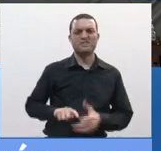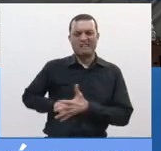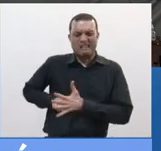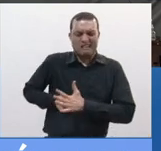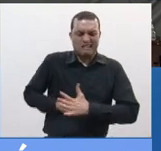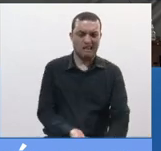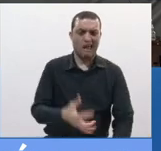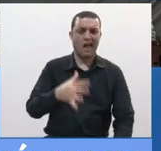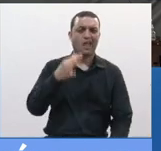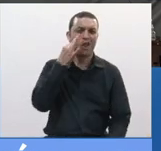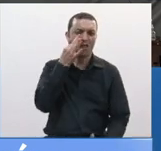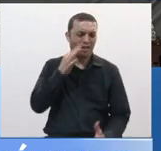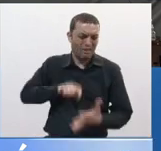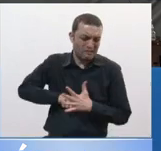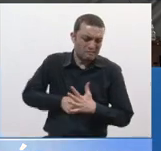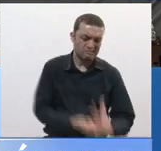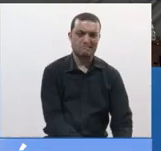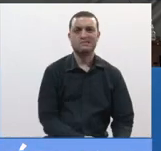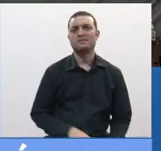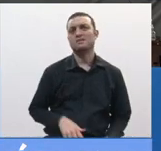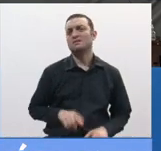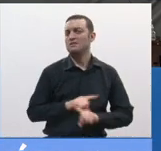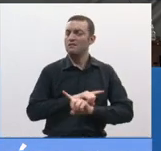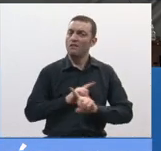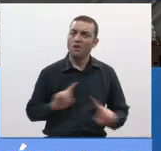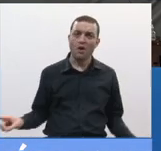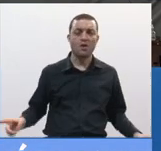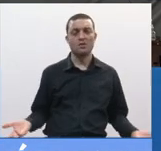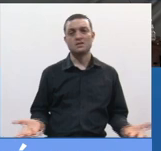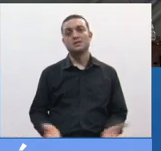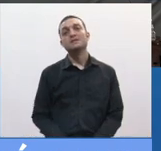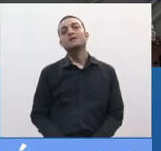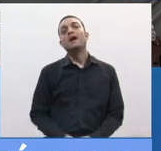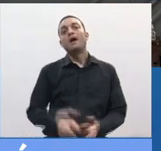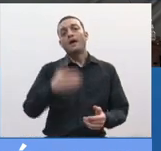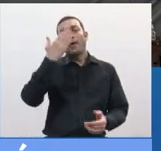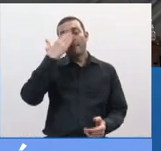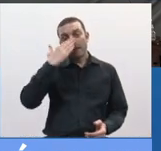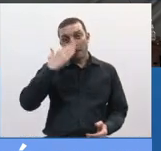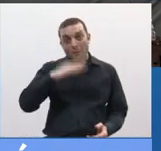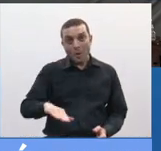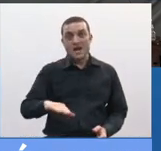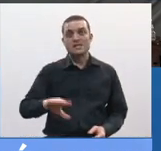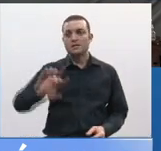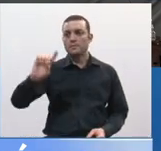a los testigos, a las personas acusadas, y después trasladaron a jueces